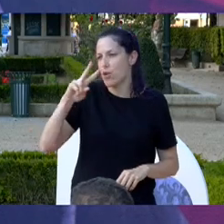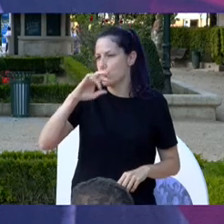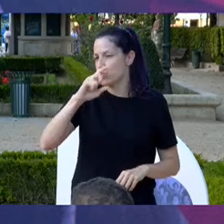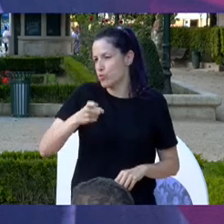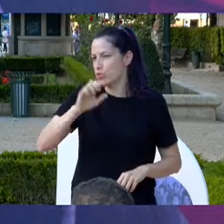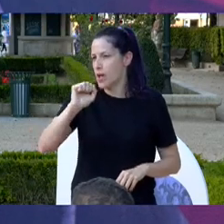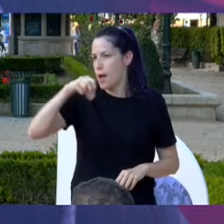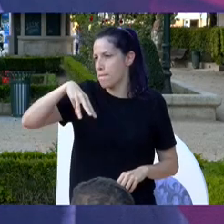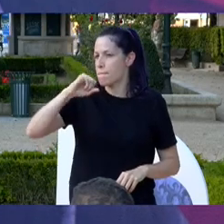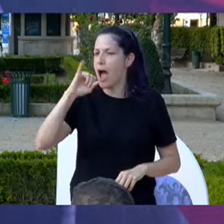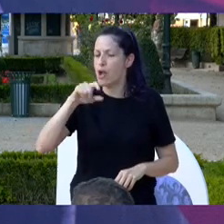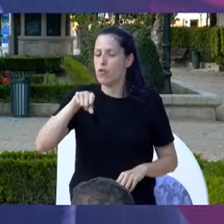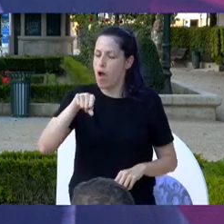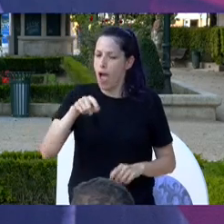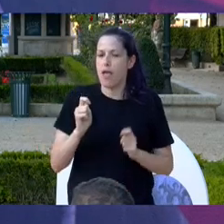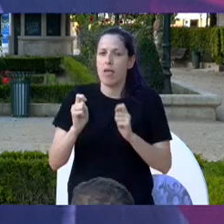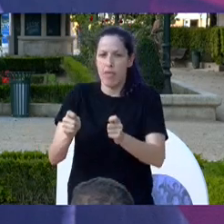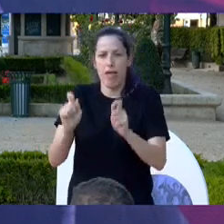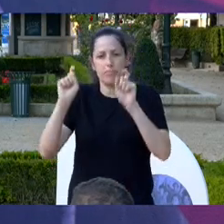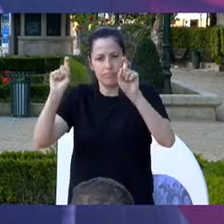xornalista que acabou sendo a presidenta